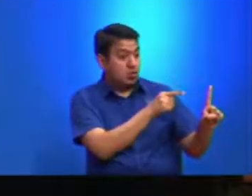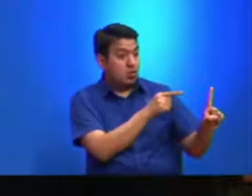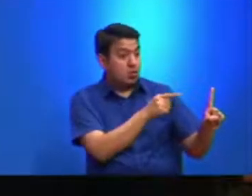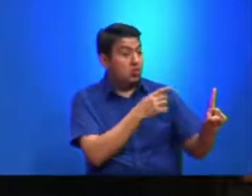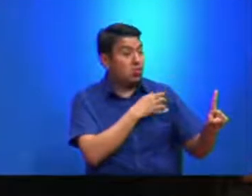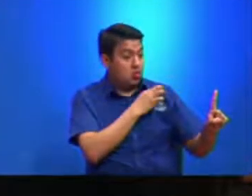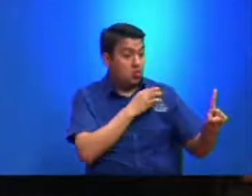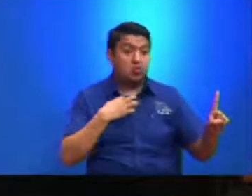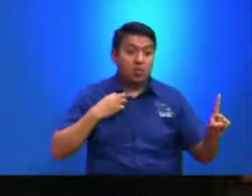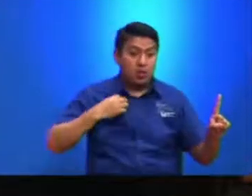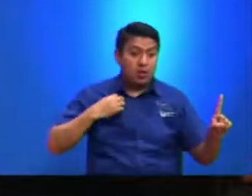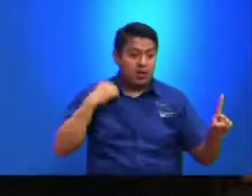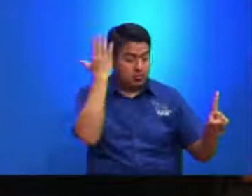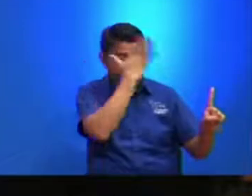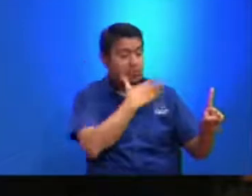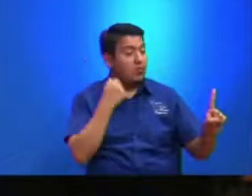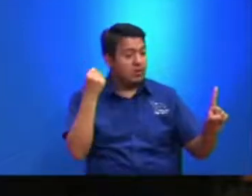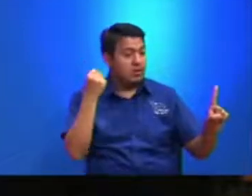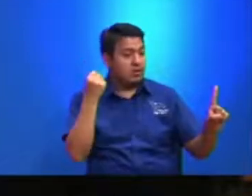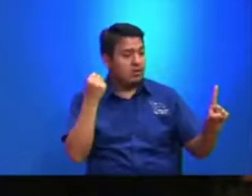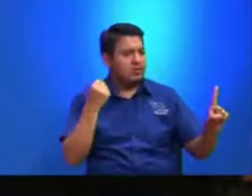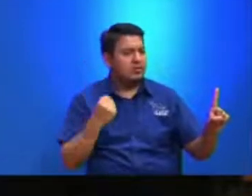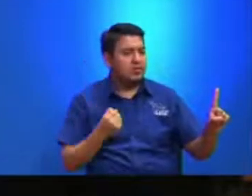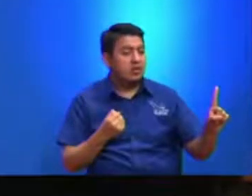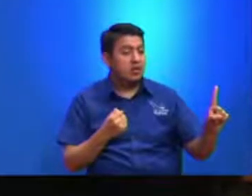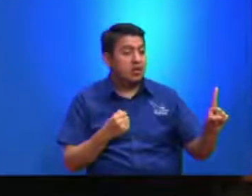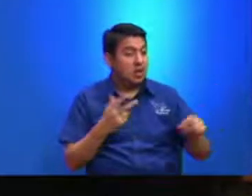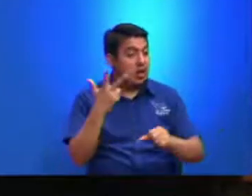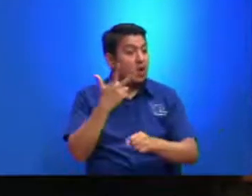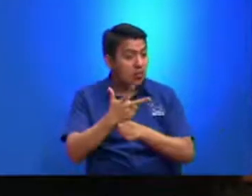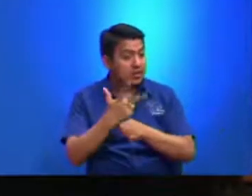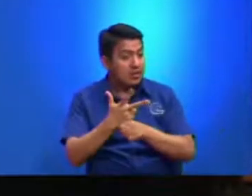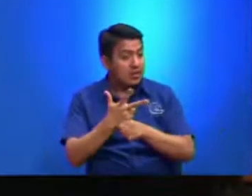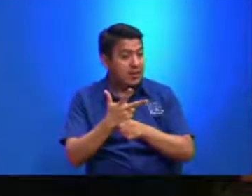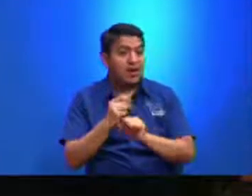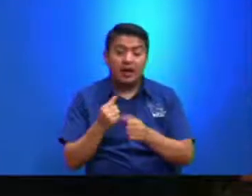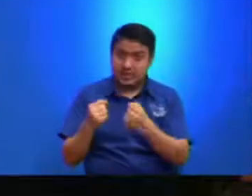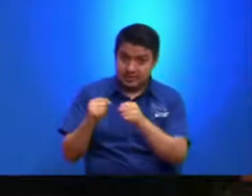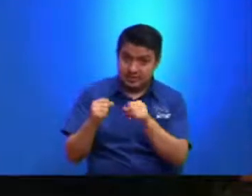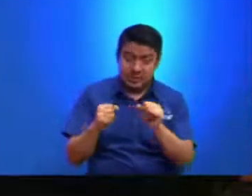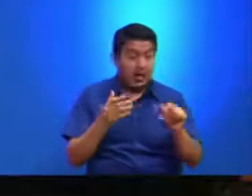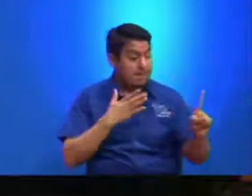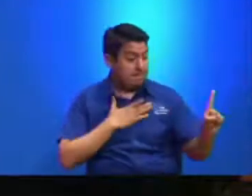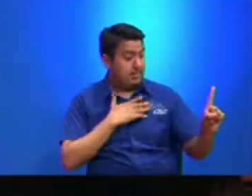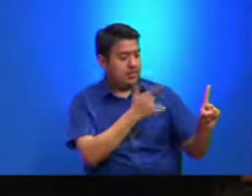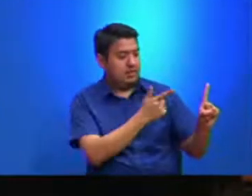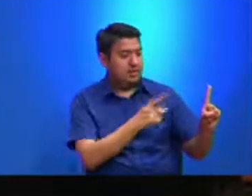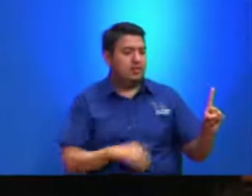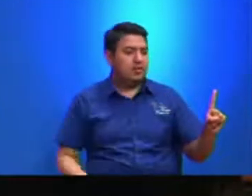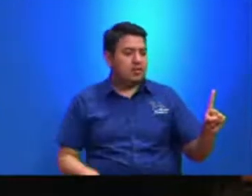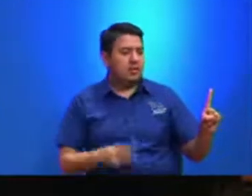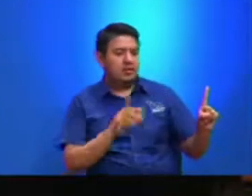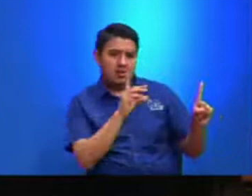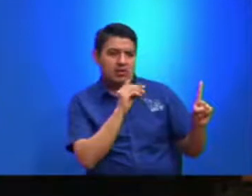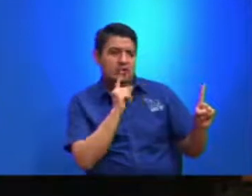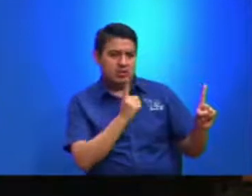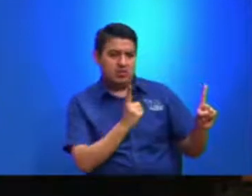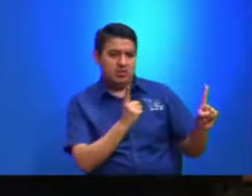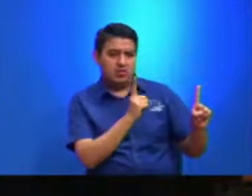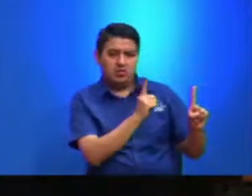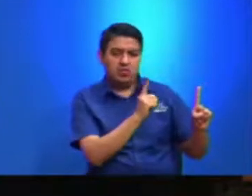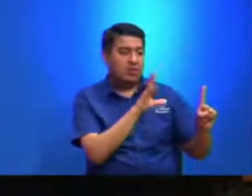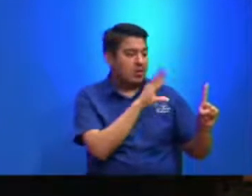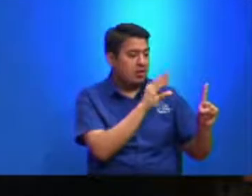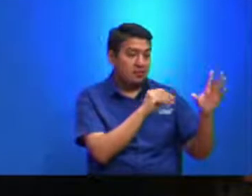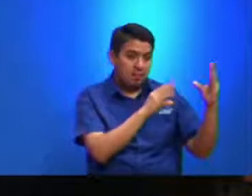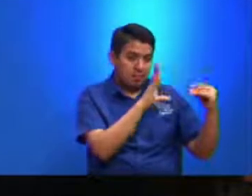Allá en Guatemala me lo hicieron, porque él no vivía aquí. Ah, de veras. Sí, allá en Guatemala. Te voy a dar la dirección. ¿Y